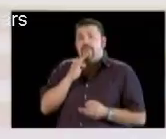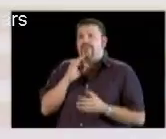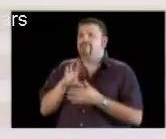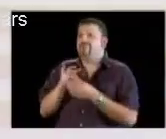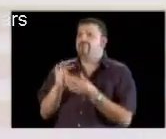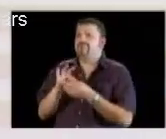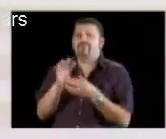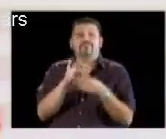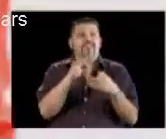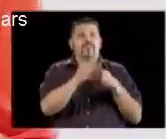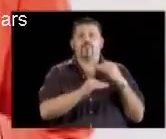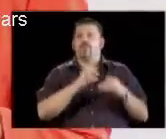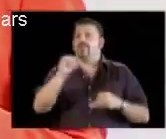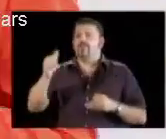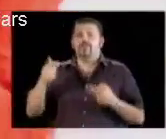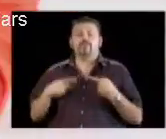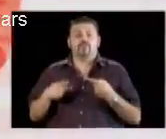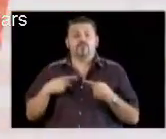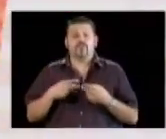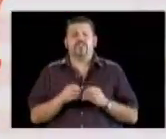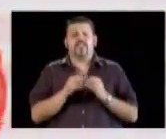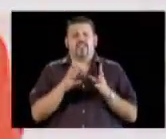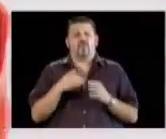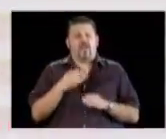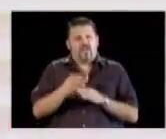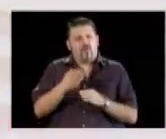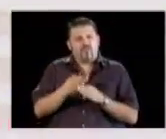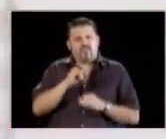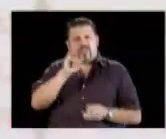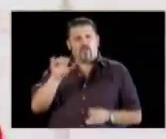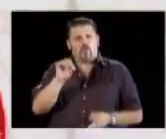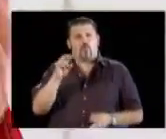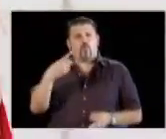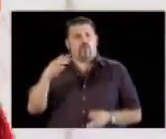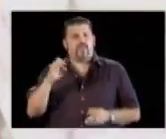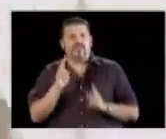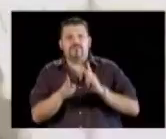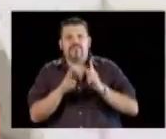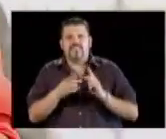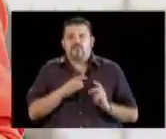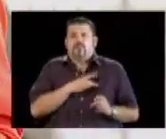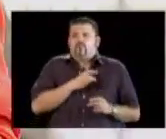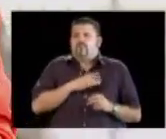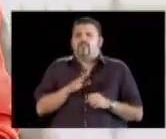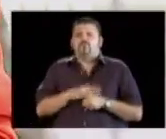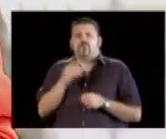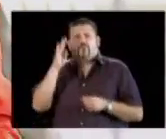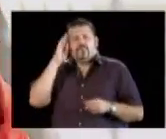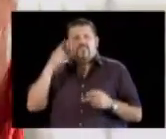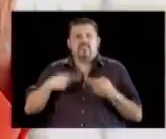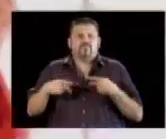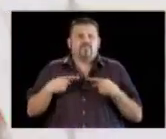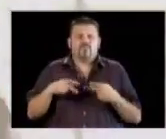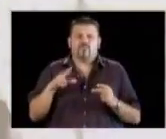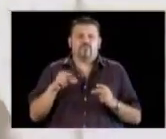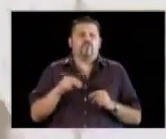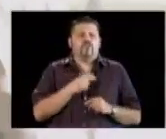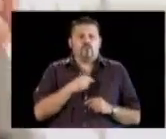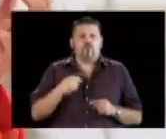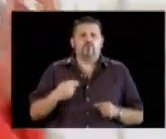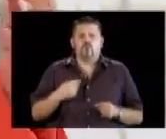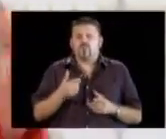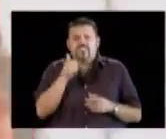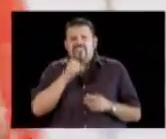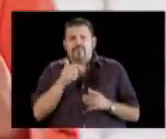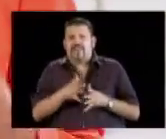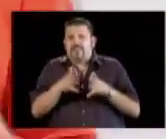platicarles, porque Jorge les estaba platicando de los miedos y de las excusas que tenemos los seres humanos para salir adelante. Una de las excusas más grandes que tiene